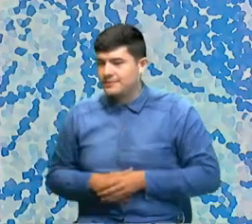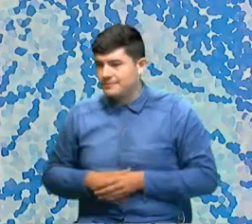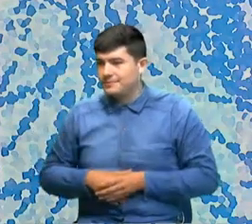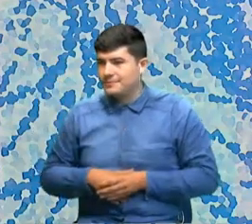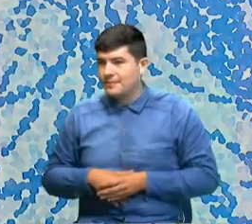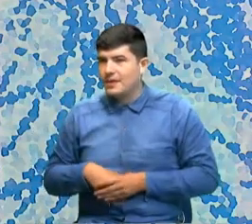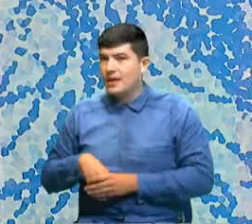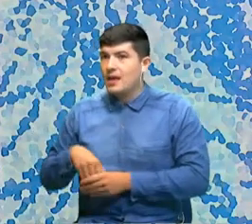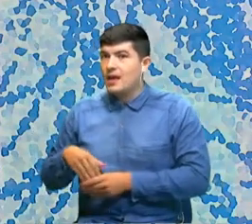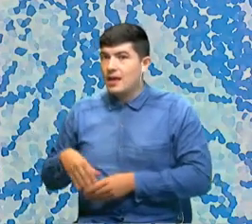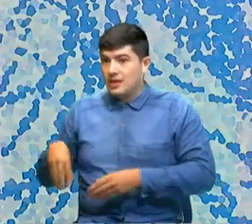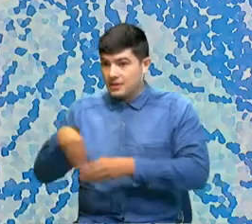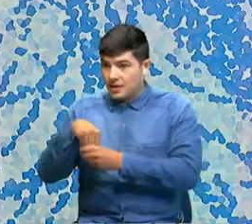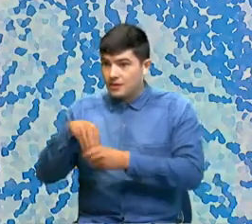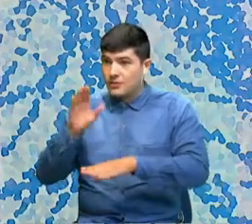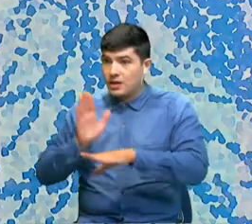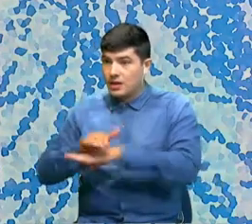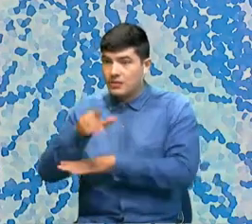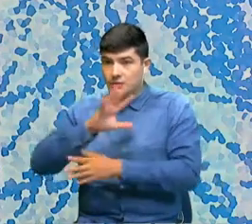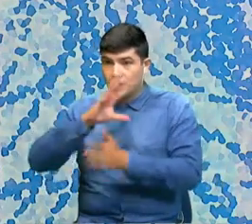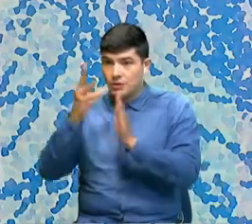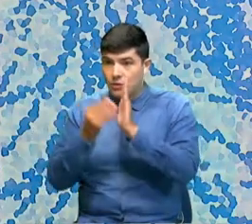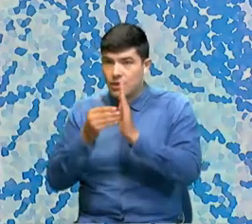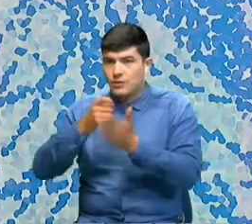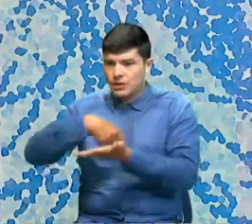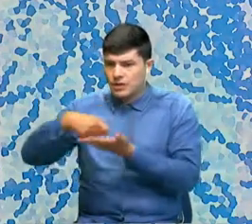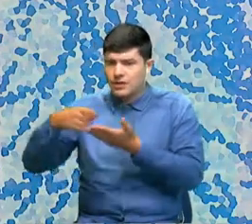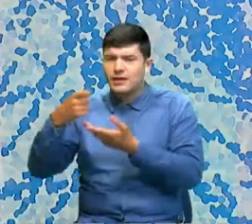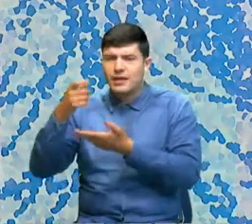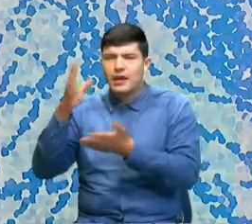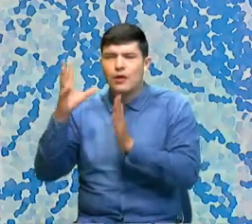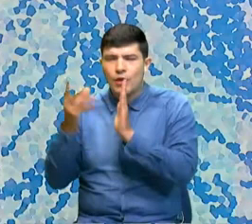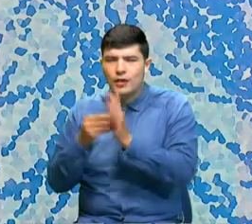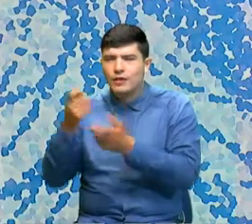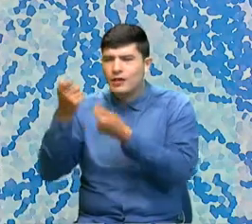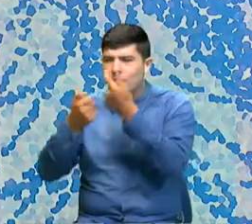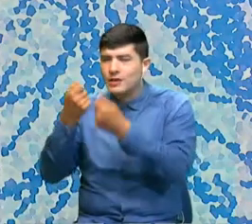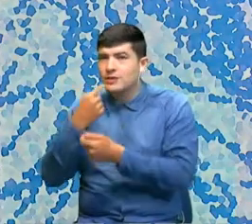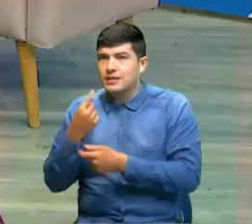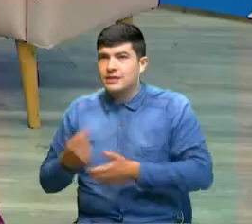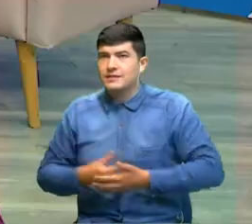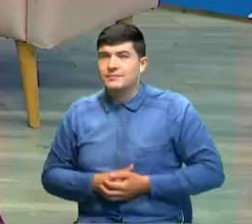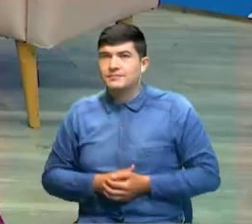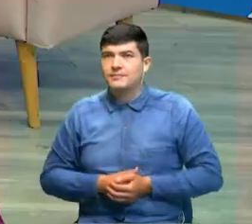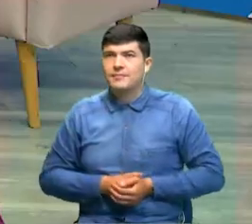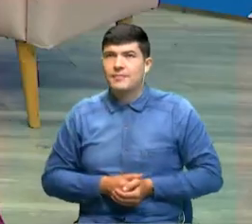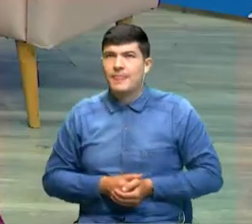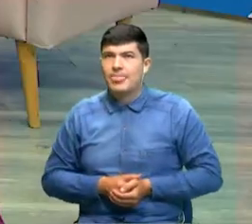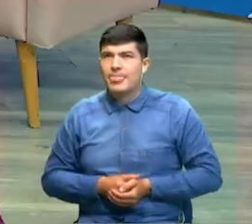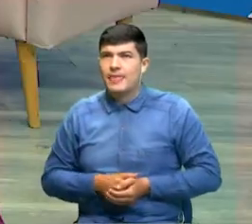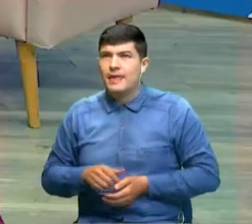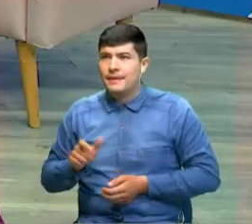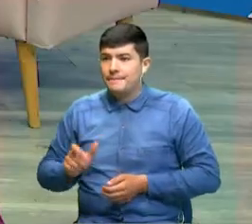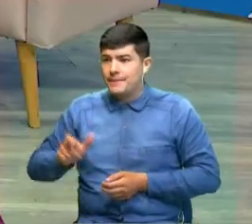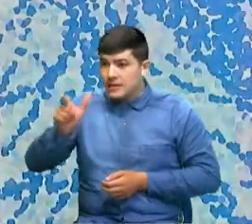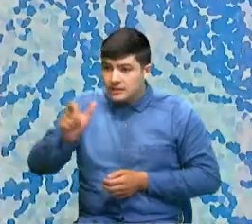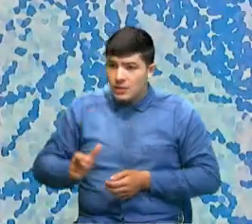las causales que trae el Código de Comercio encontramos las siguientes. Dice, el